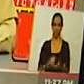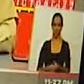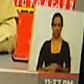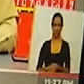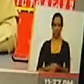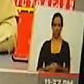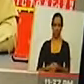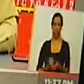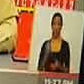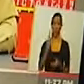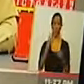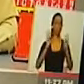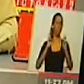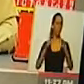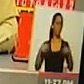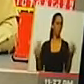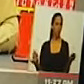Único tema,